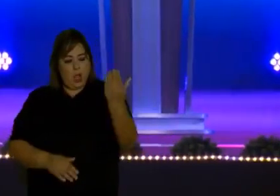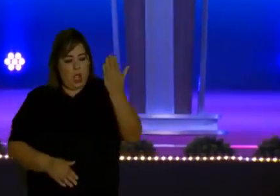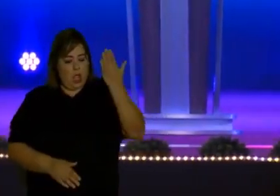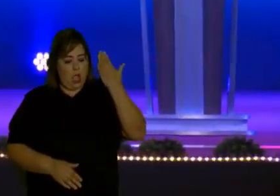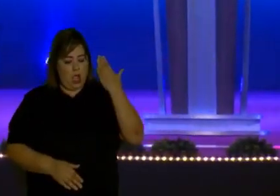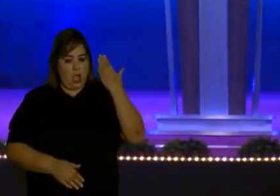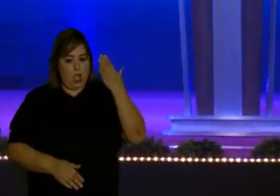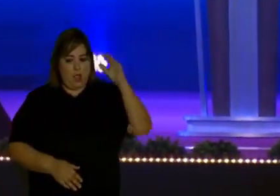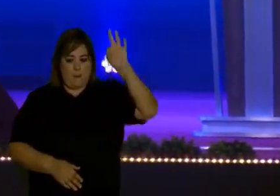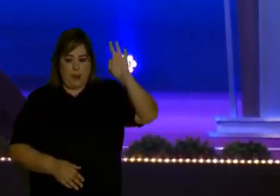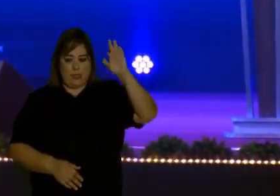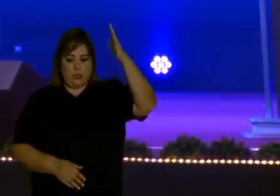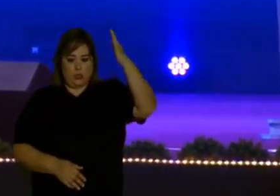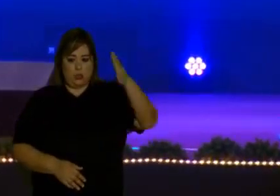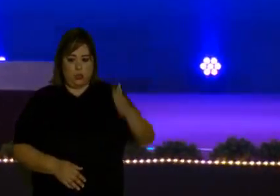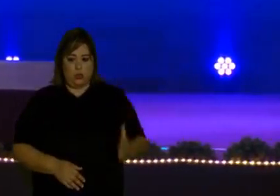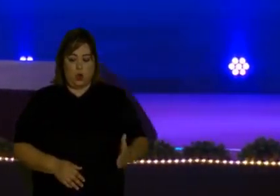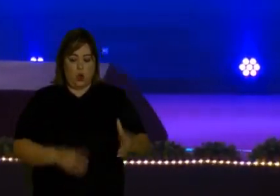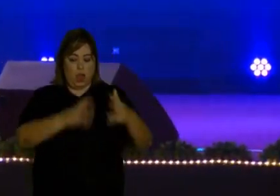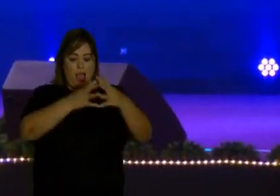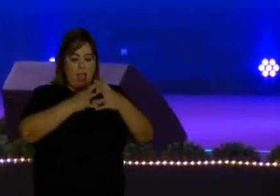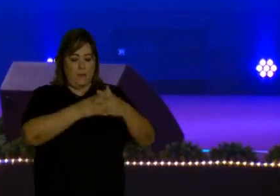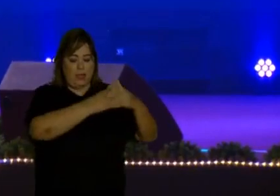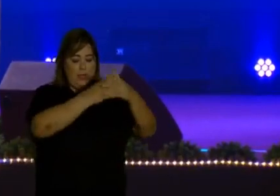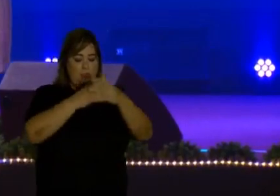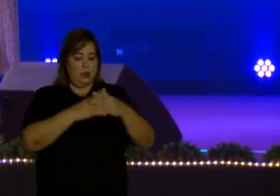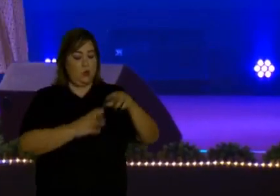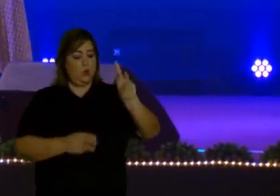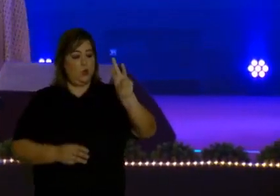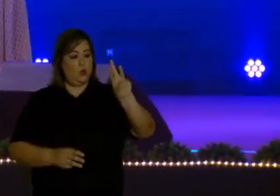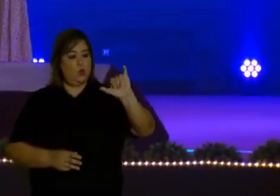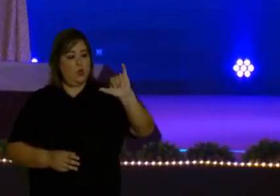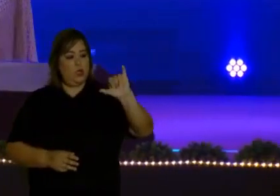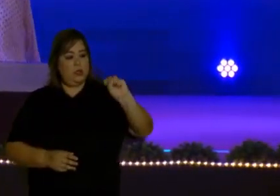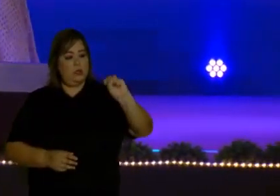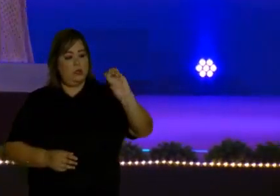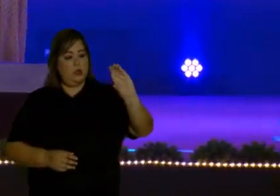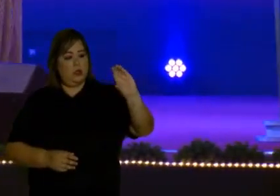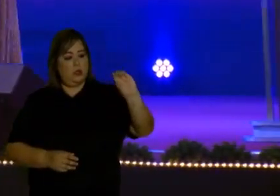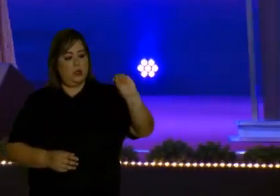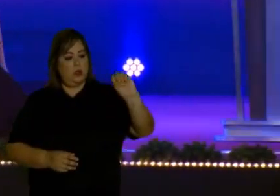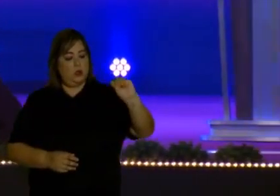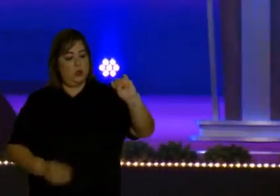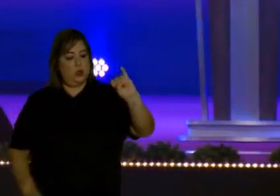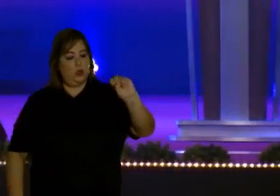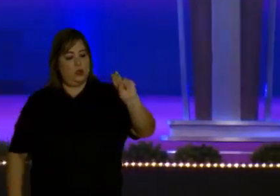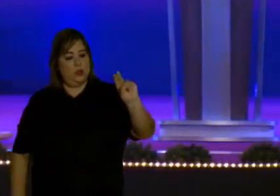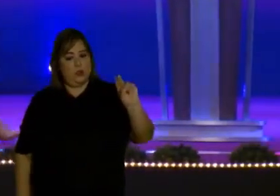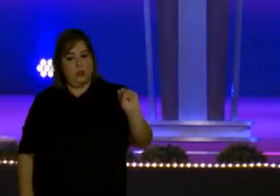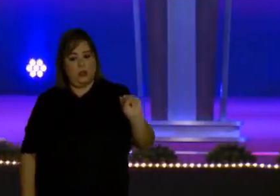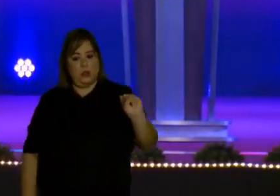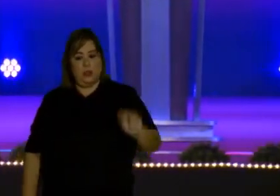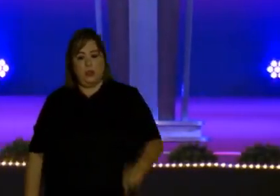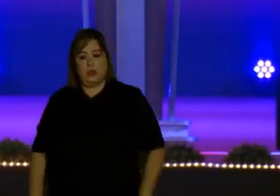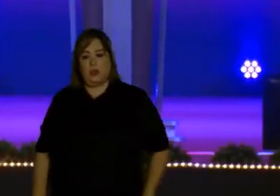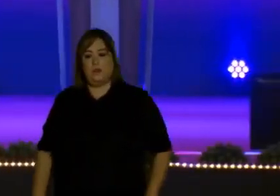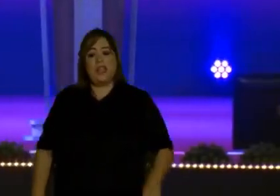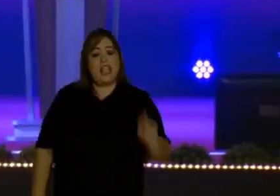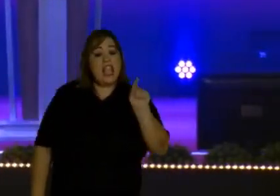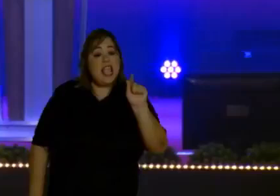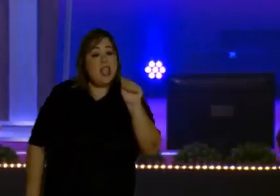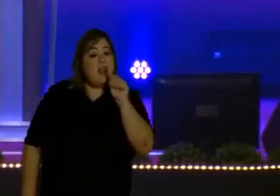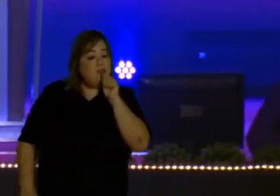Wisconsin, están bajo cobertura, la familia Peña, Junior Peña, está con nosotros hace muchos años, pasa que él se mantiene calladito